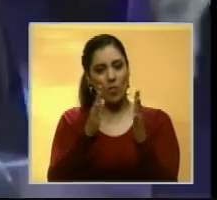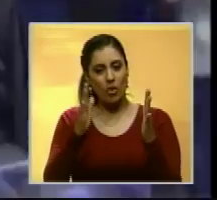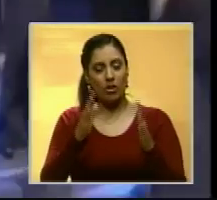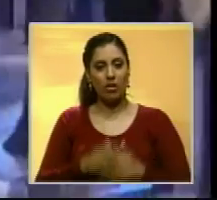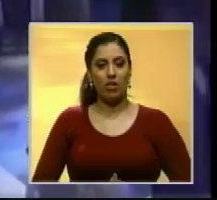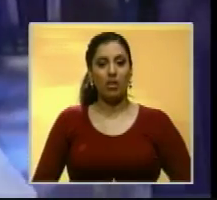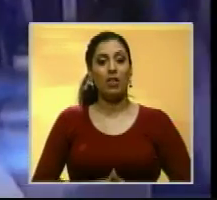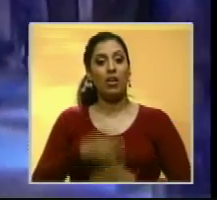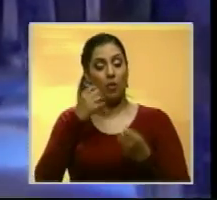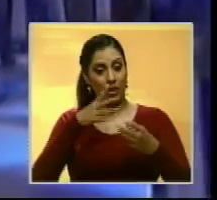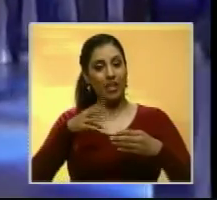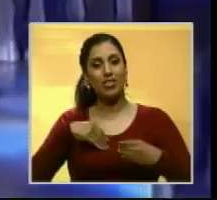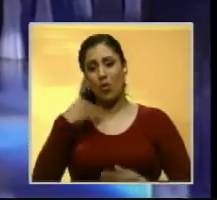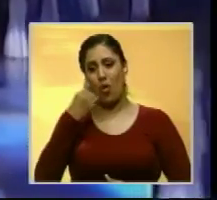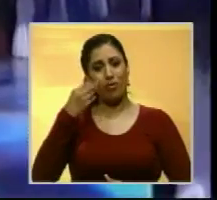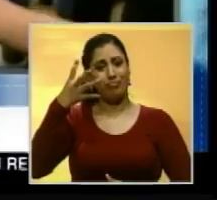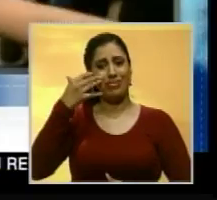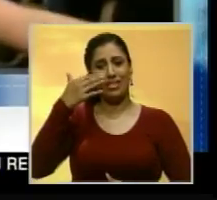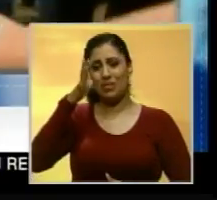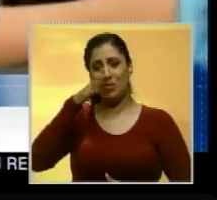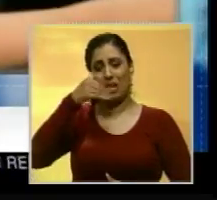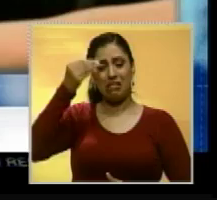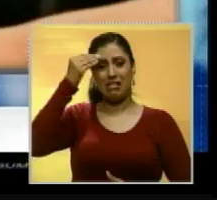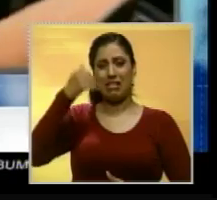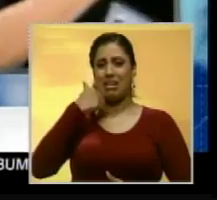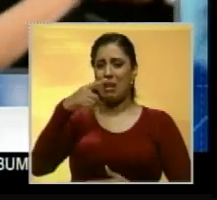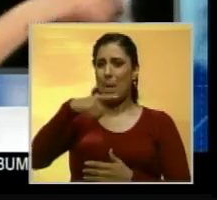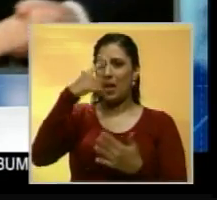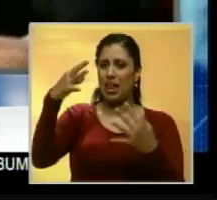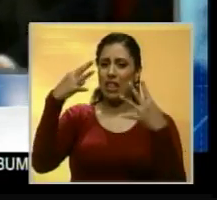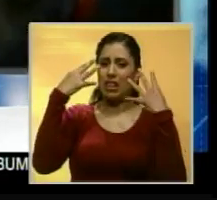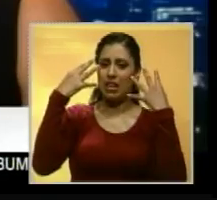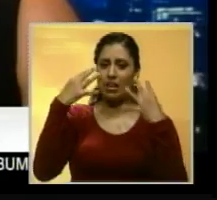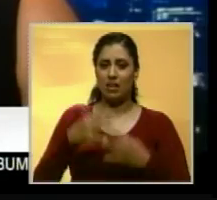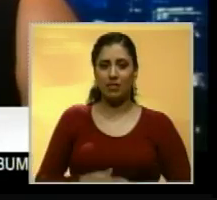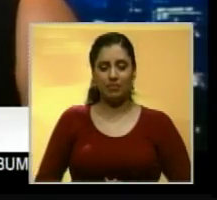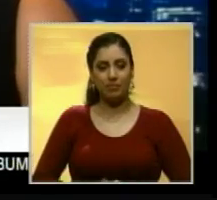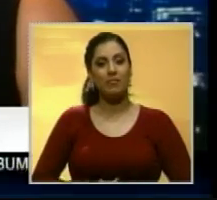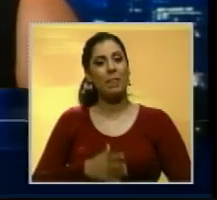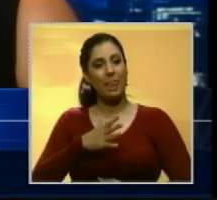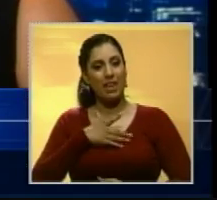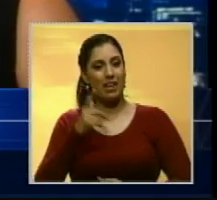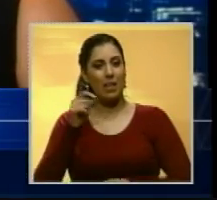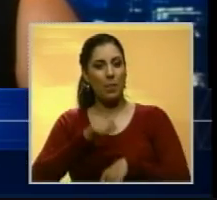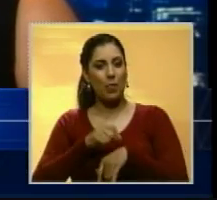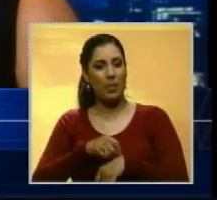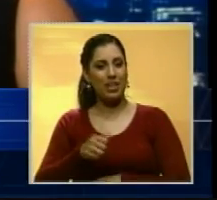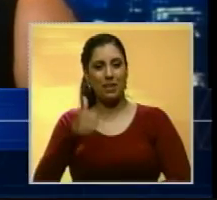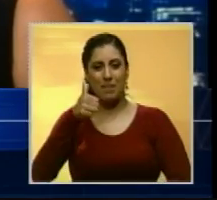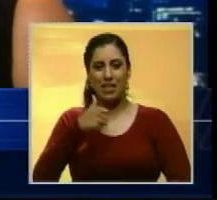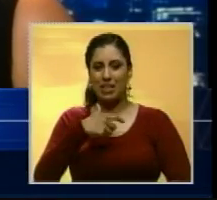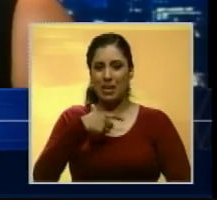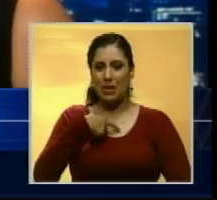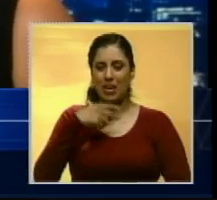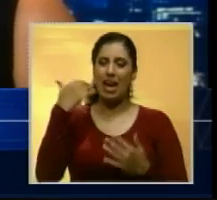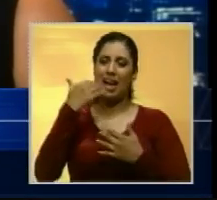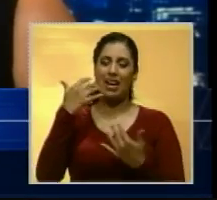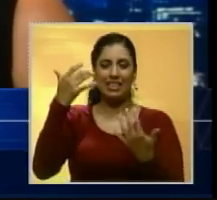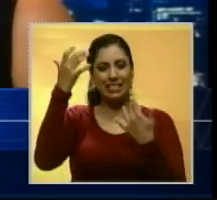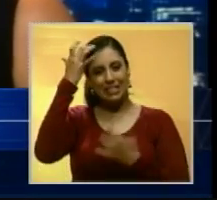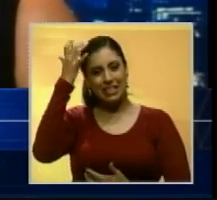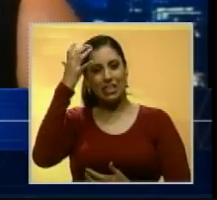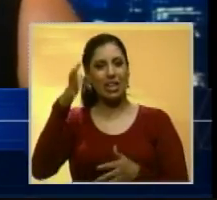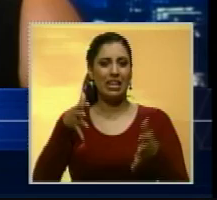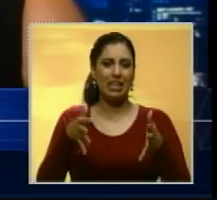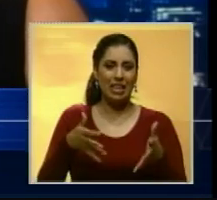prensa. Reconoció que era muy joven y que nunca se había sentido tan avergonzada. Quizás el momento más así donde yo me estaba riendo, yo creo que de